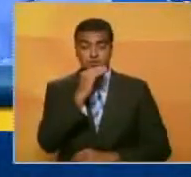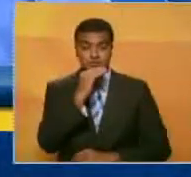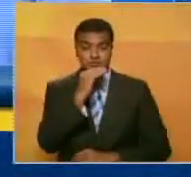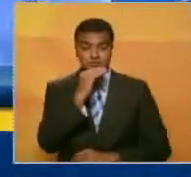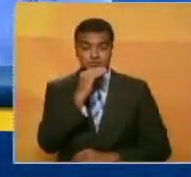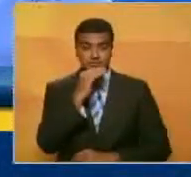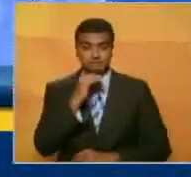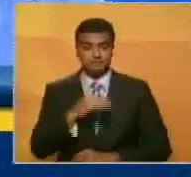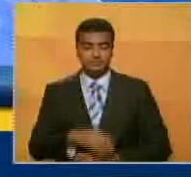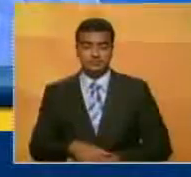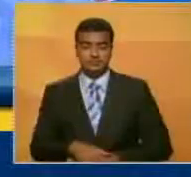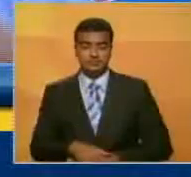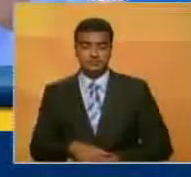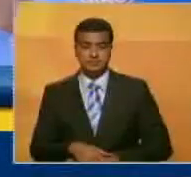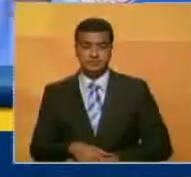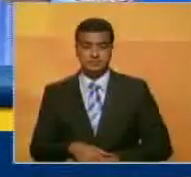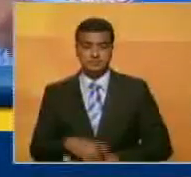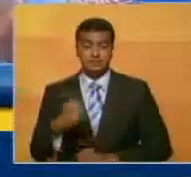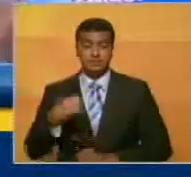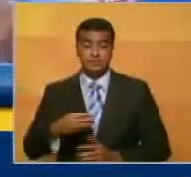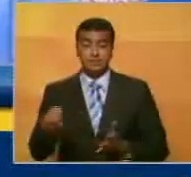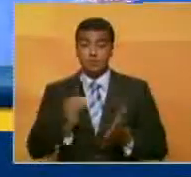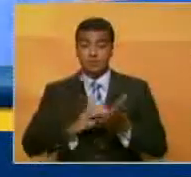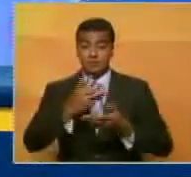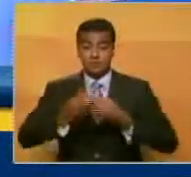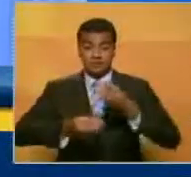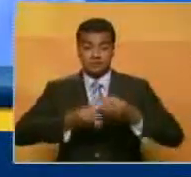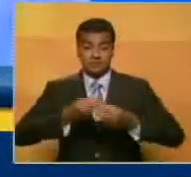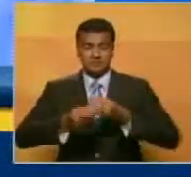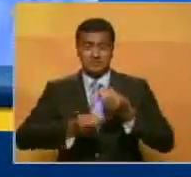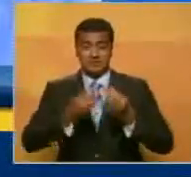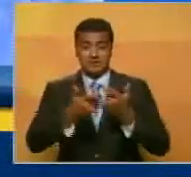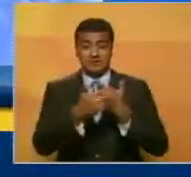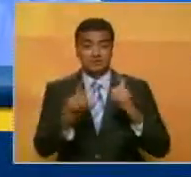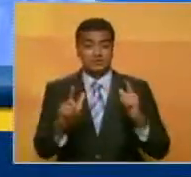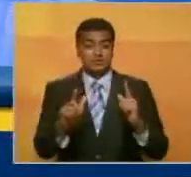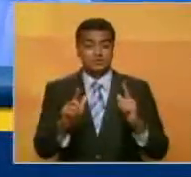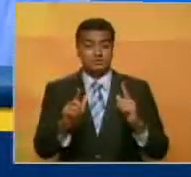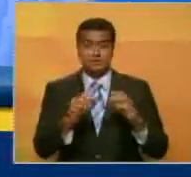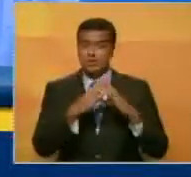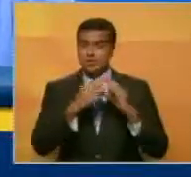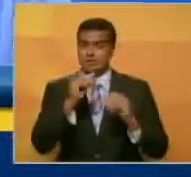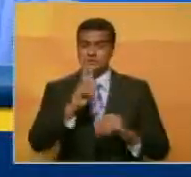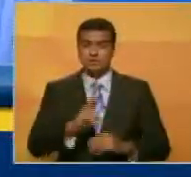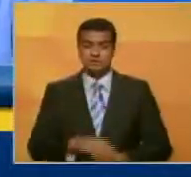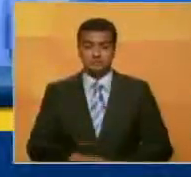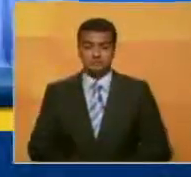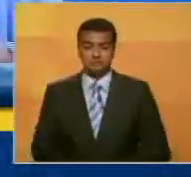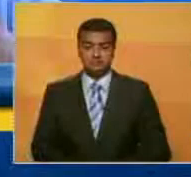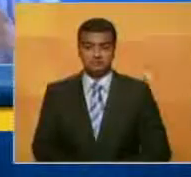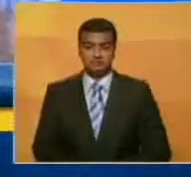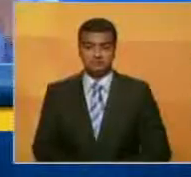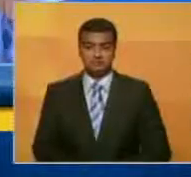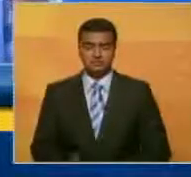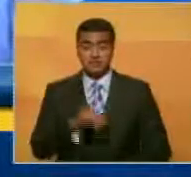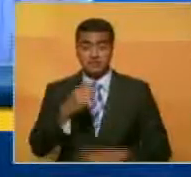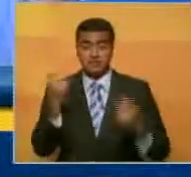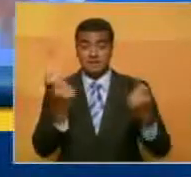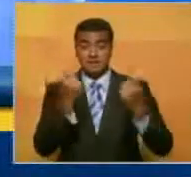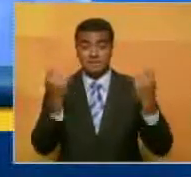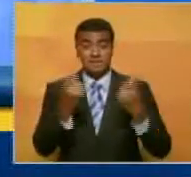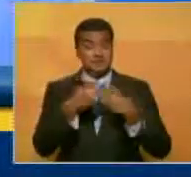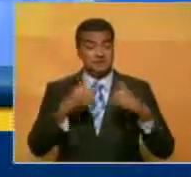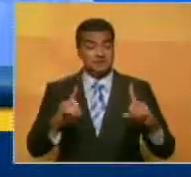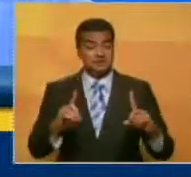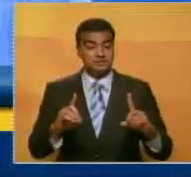Tenemos que volverlo a hacer aquí en Libertador y en toda Venezuela. Y esta campaña tiene que ser